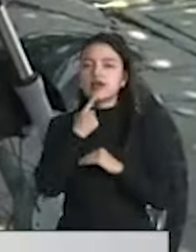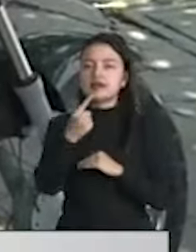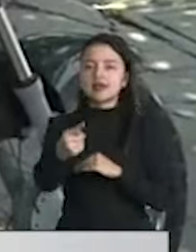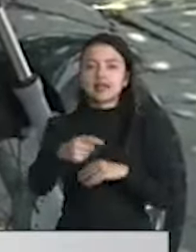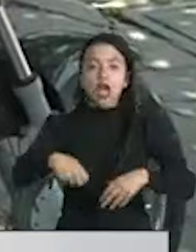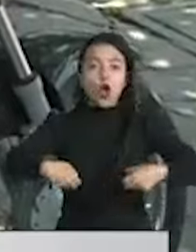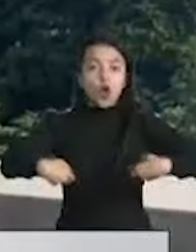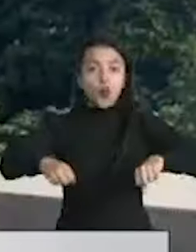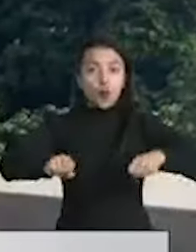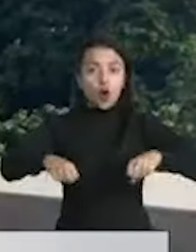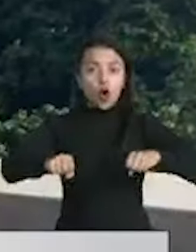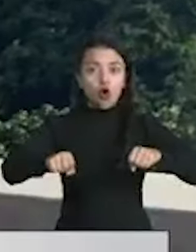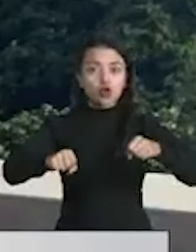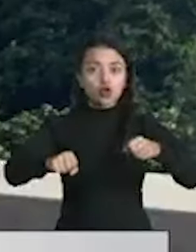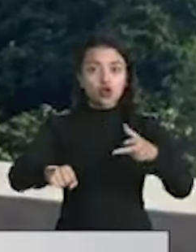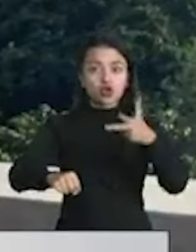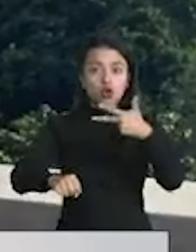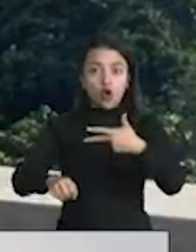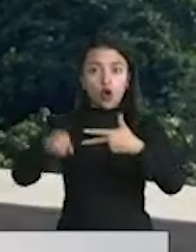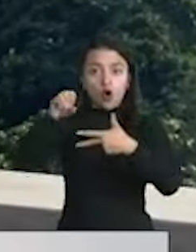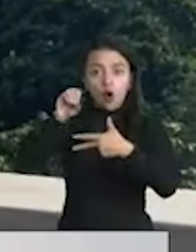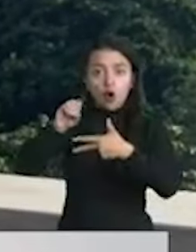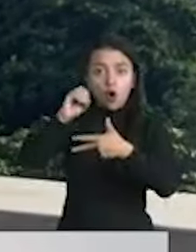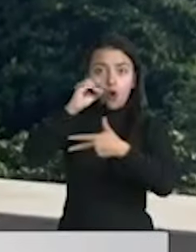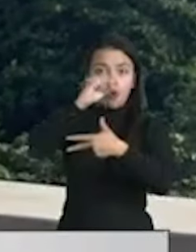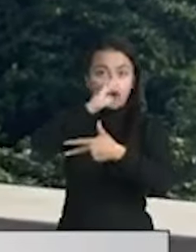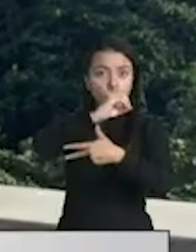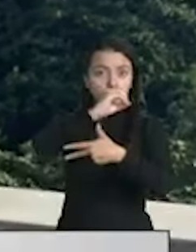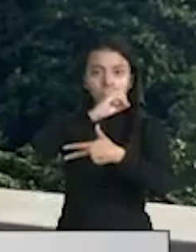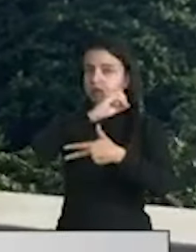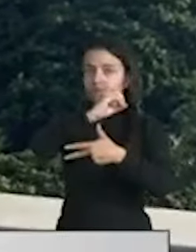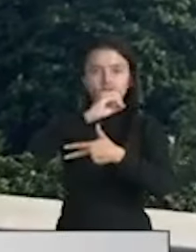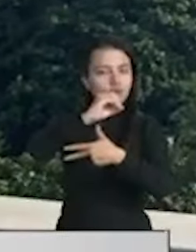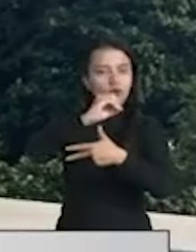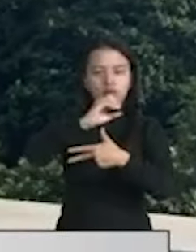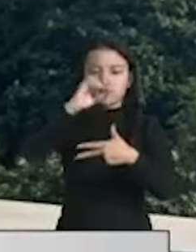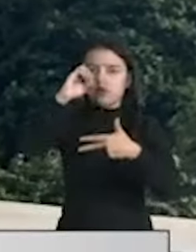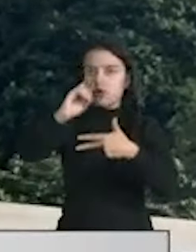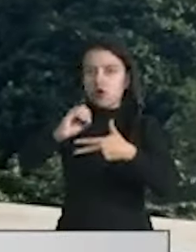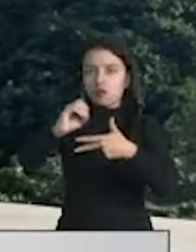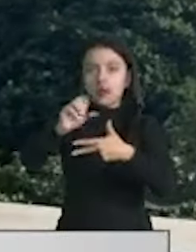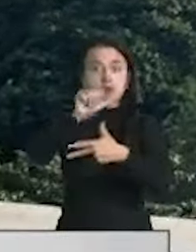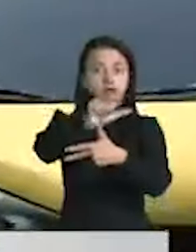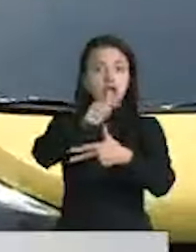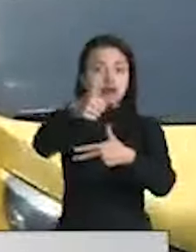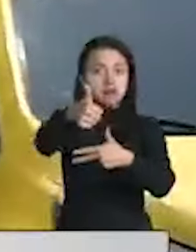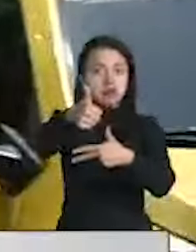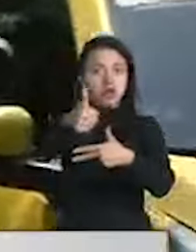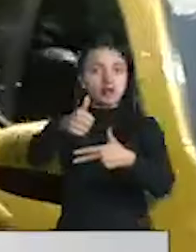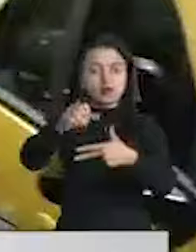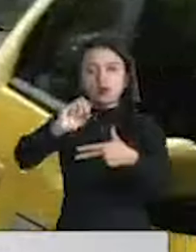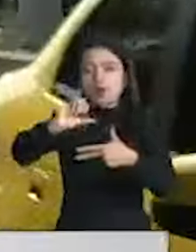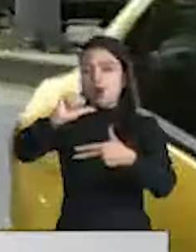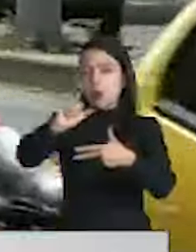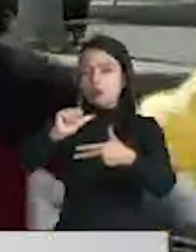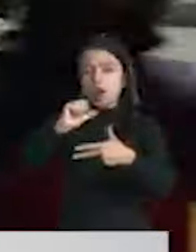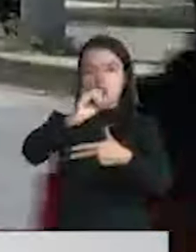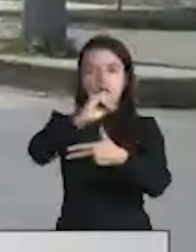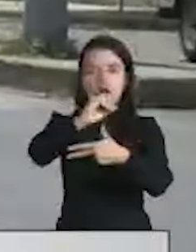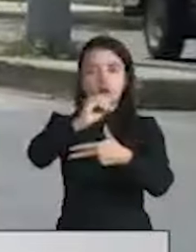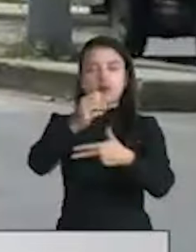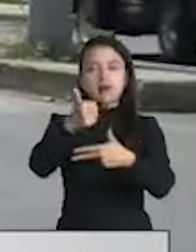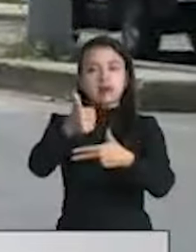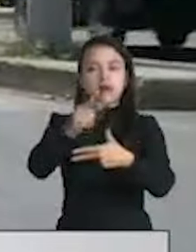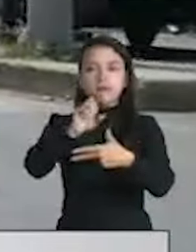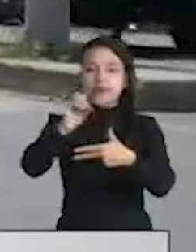de motos con parrillero de sexo masculino en diferentes barrios de la ciudad. La medida estará vigente en 10